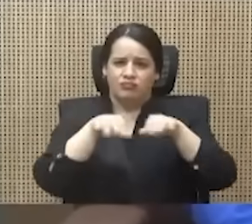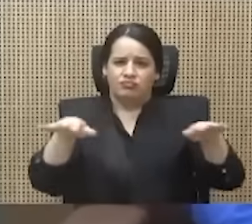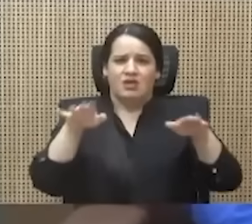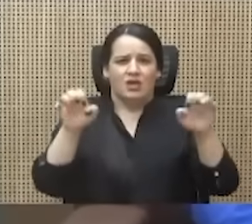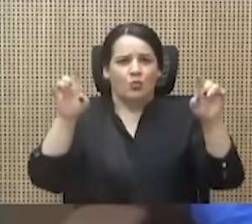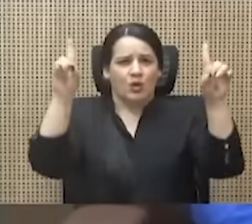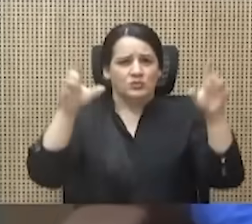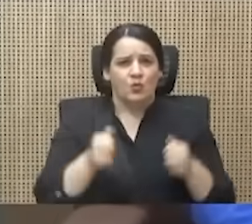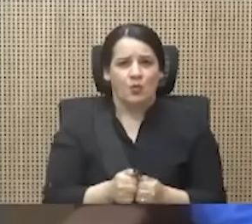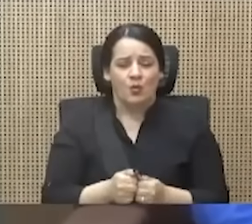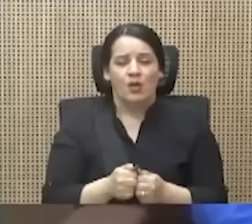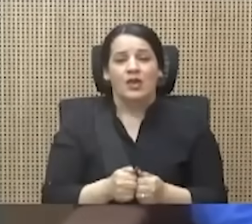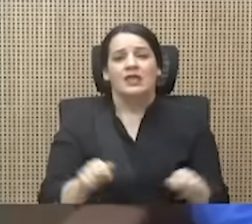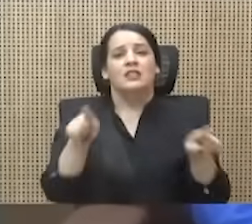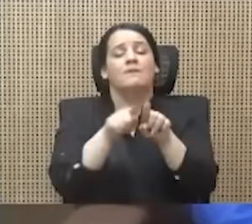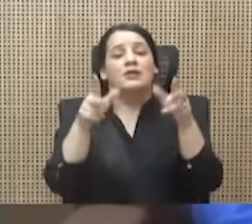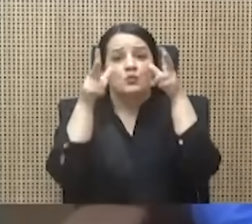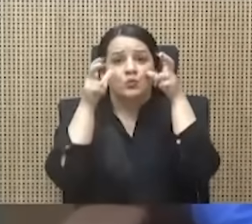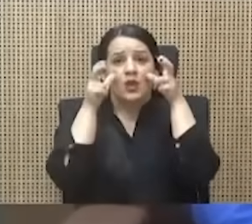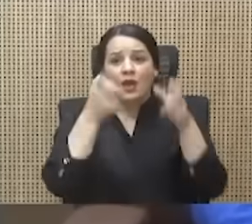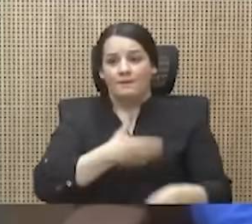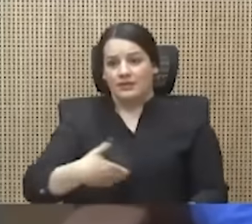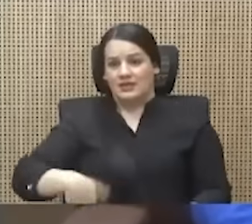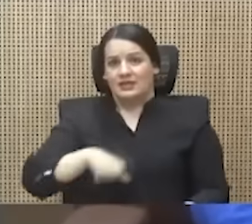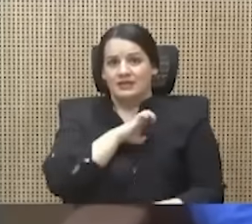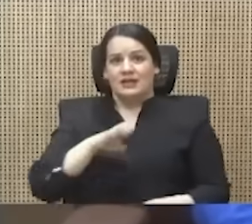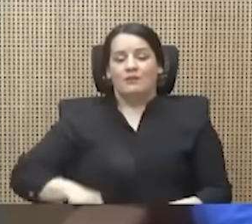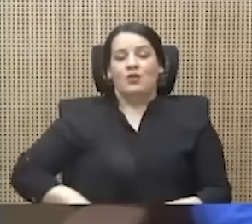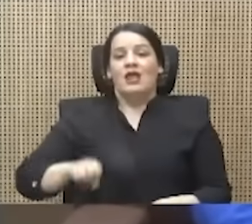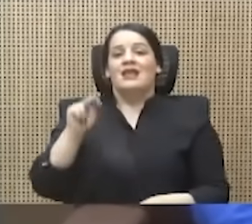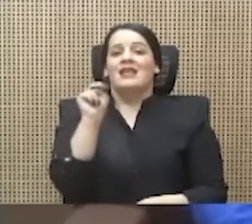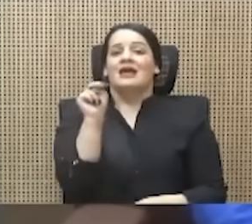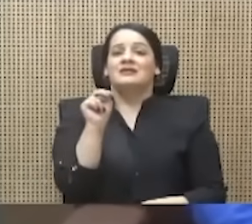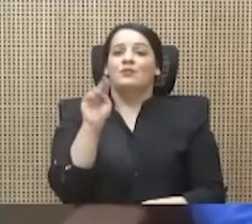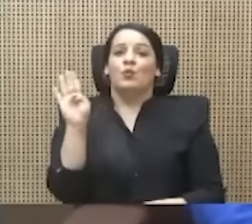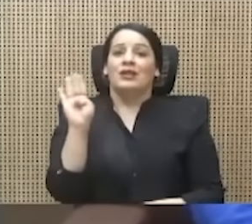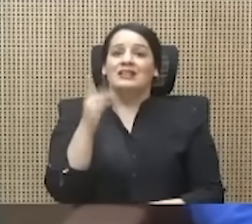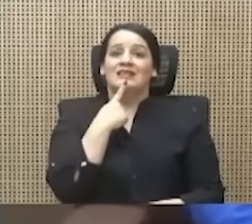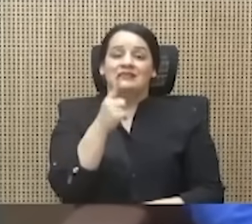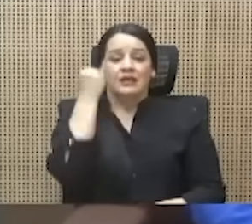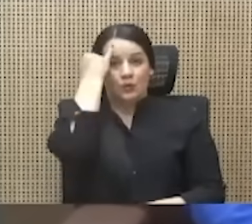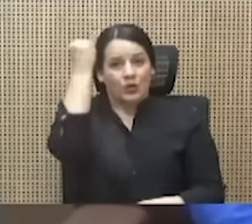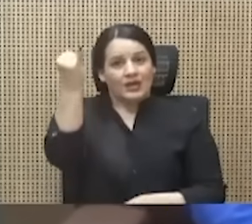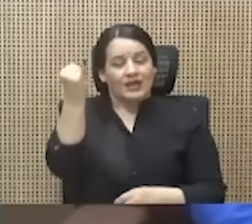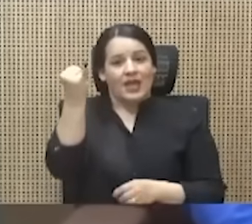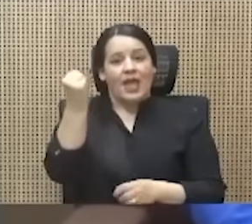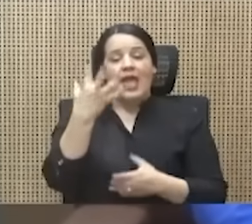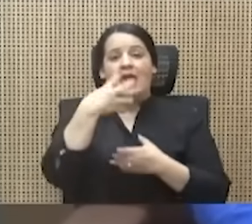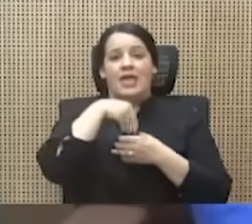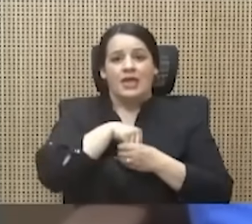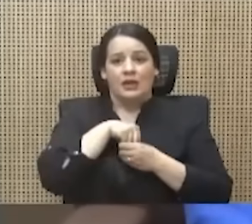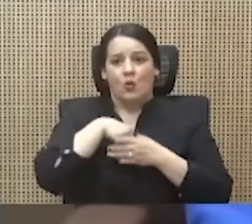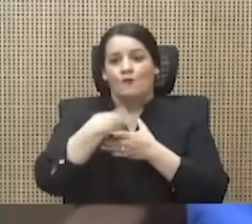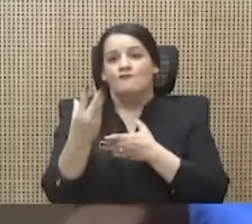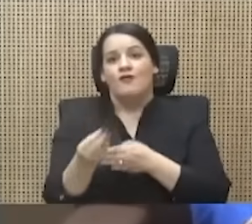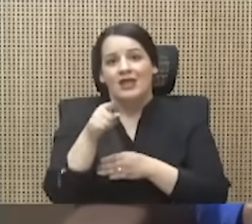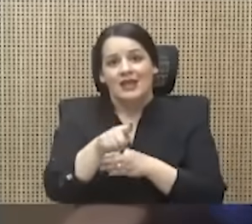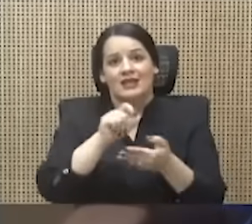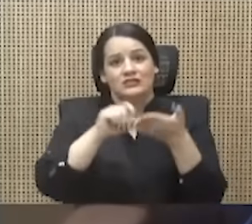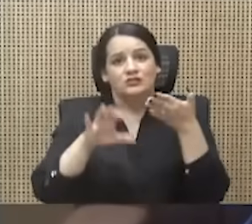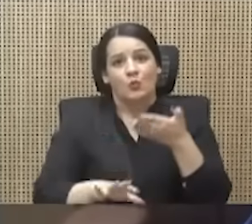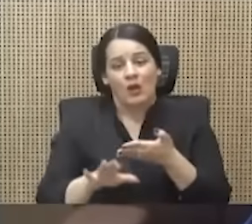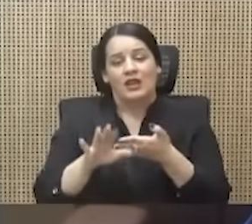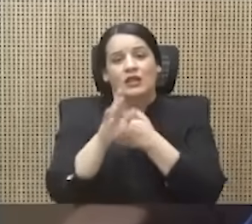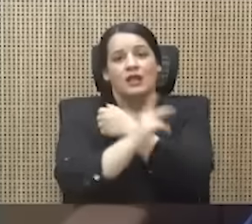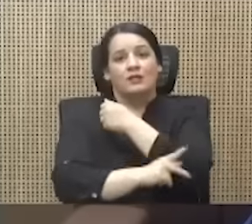al presidente de El Salvador, Nayib Bukele, diciendo que la ideología de género quedaría fuera de las escuelas y de la educación de su